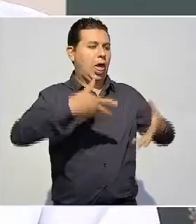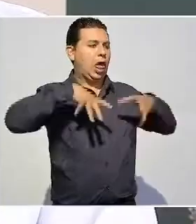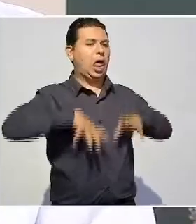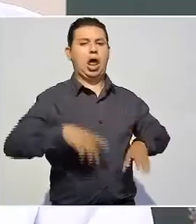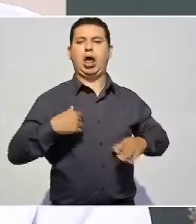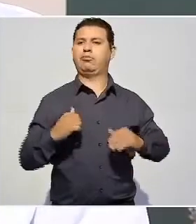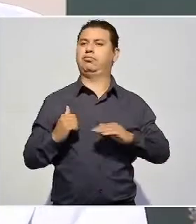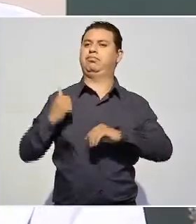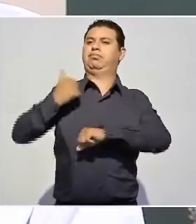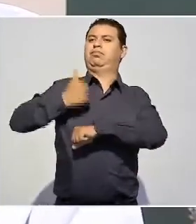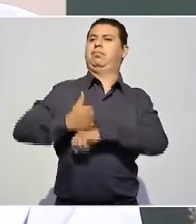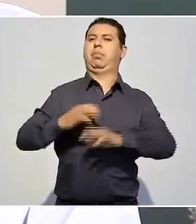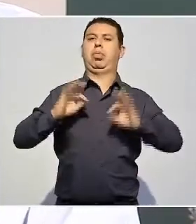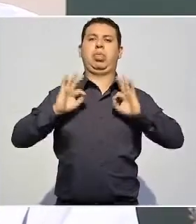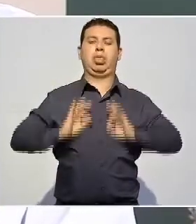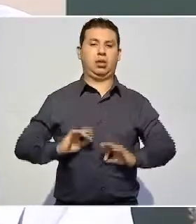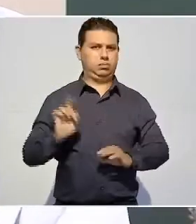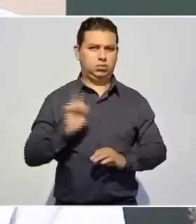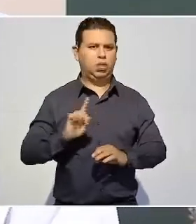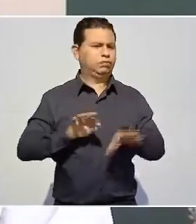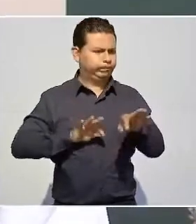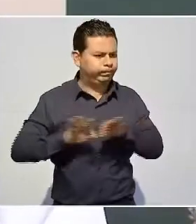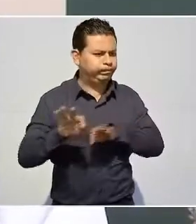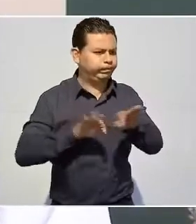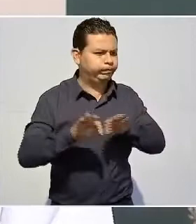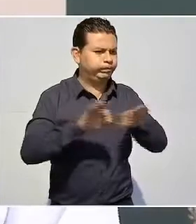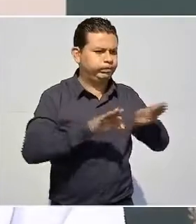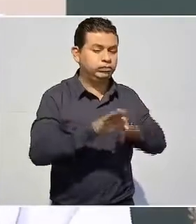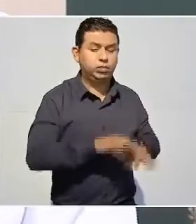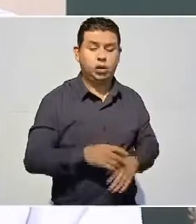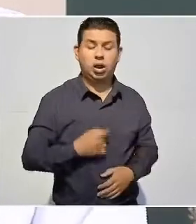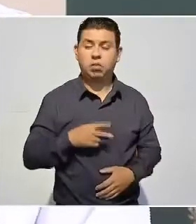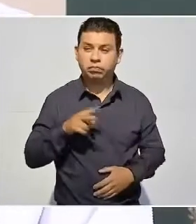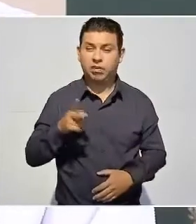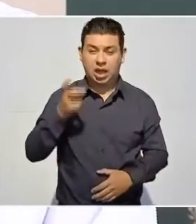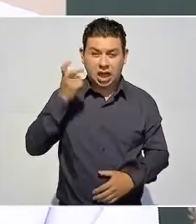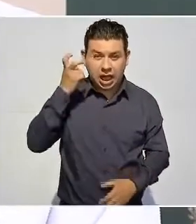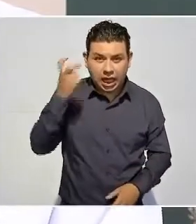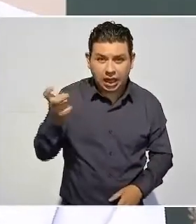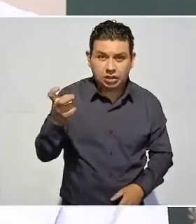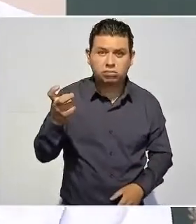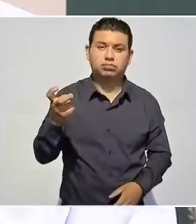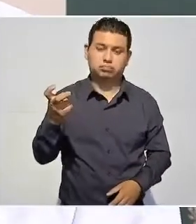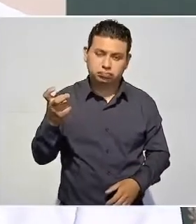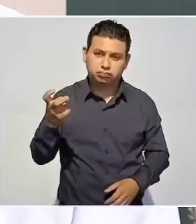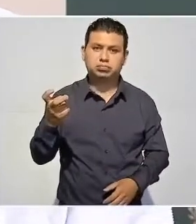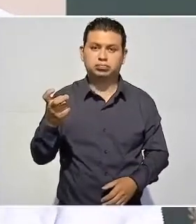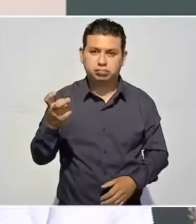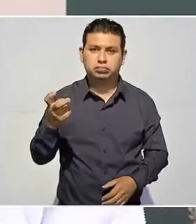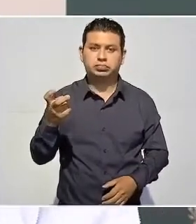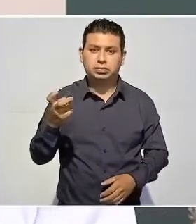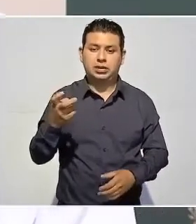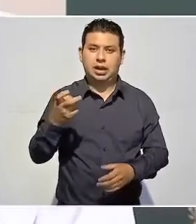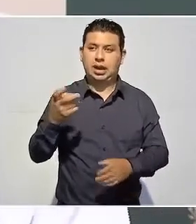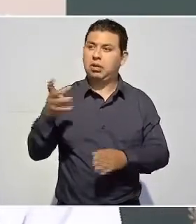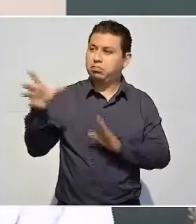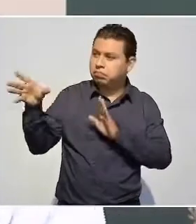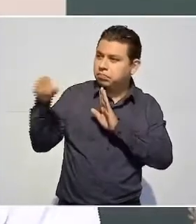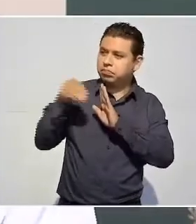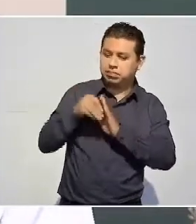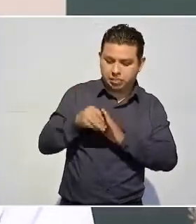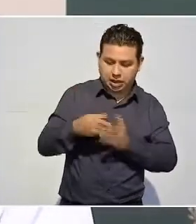Ese es precisamente el sentido de esta cuarta